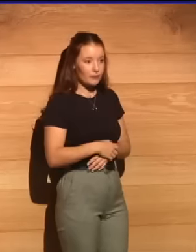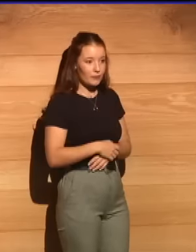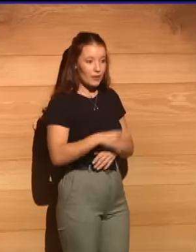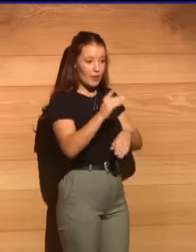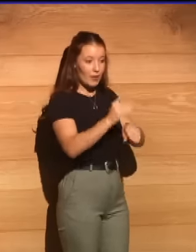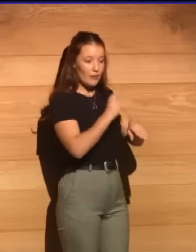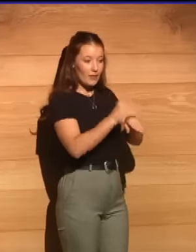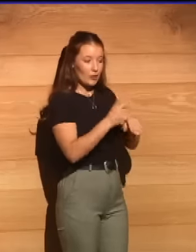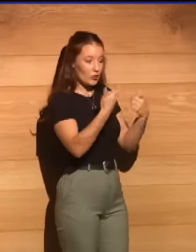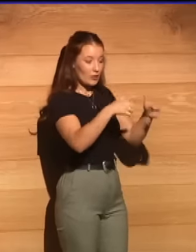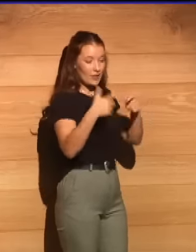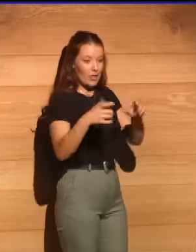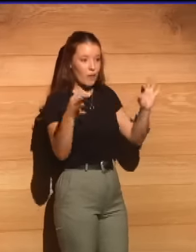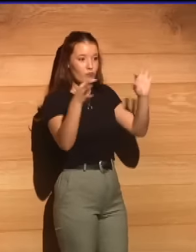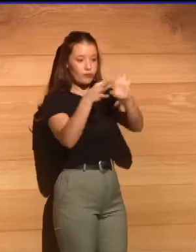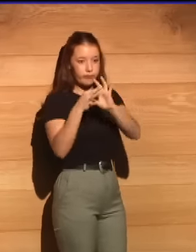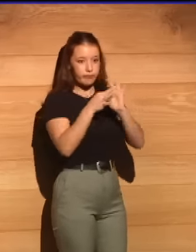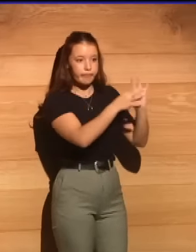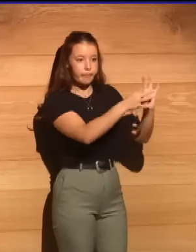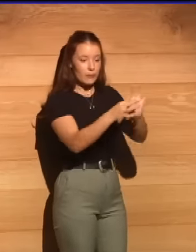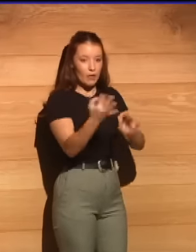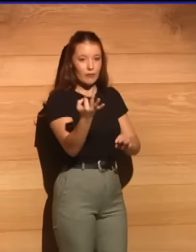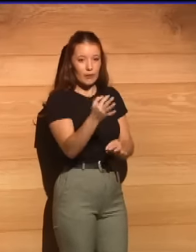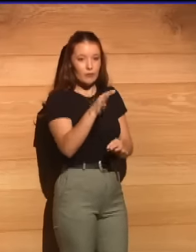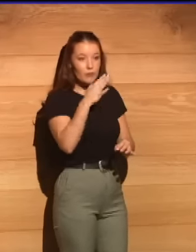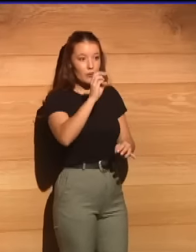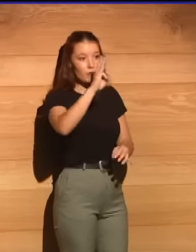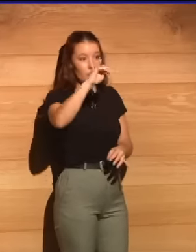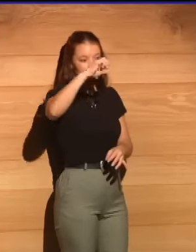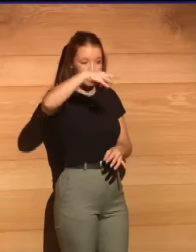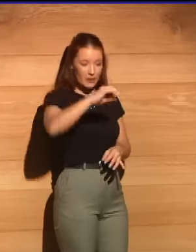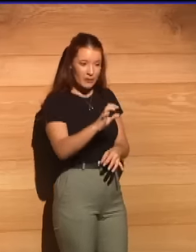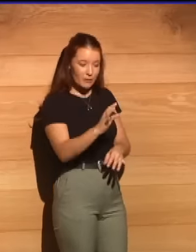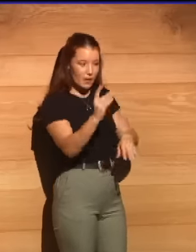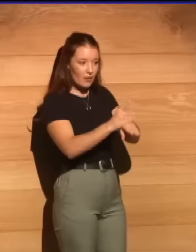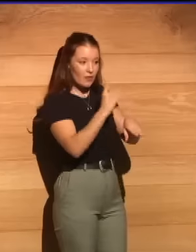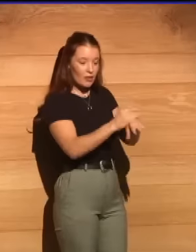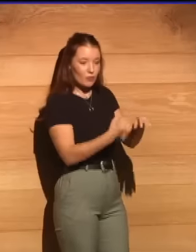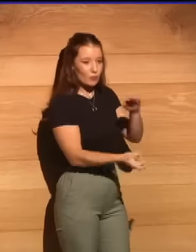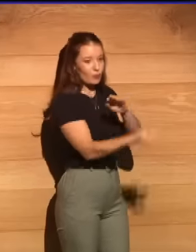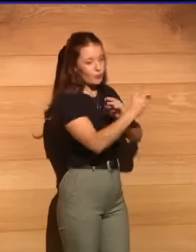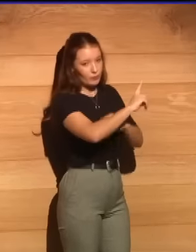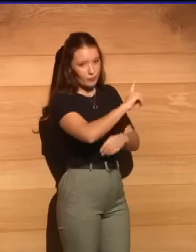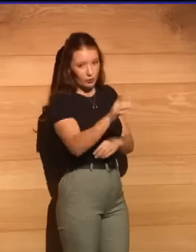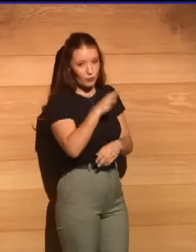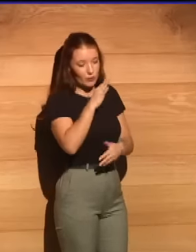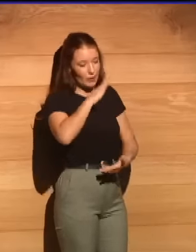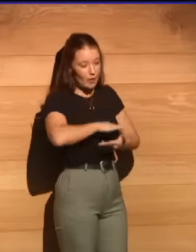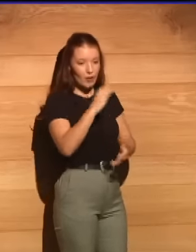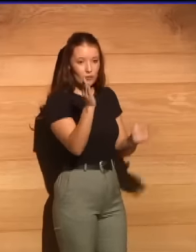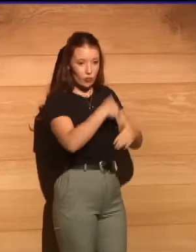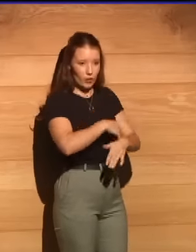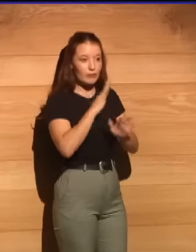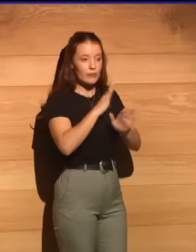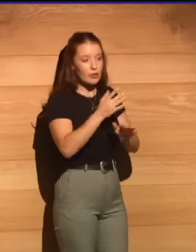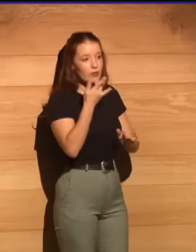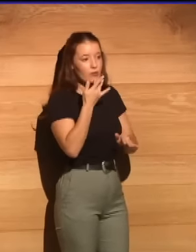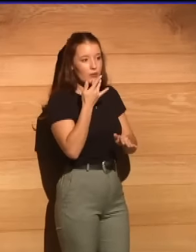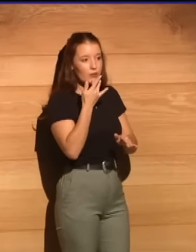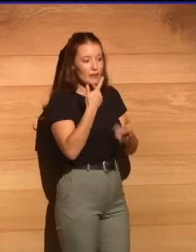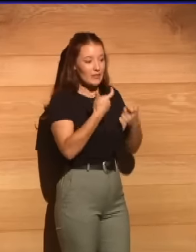sectores, porque la pyme en sí misma no genera datos porque tiene muy poca digamos, capacidad de generarlos ella solo, pero si generas un sector